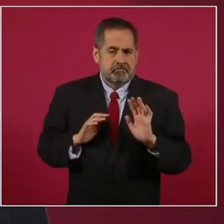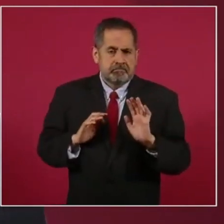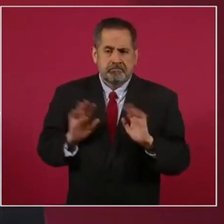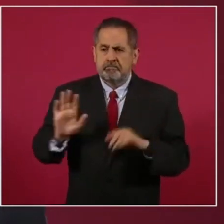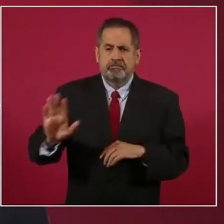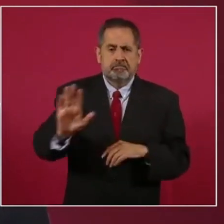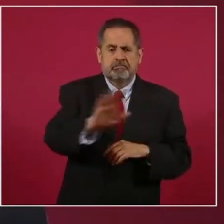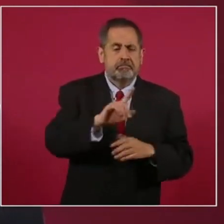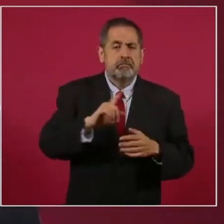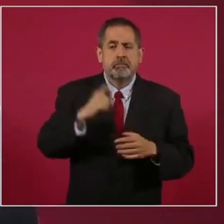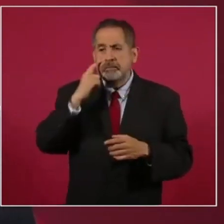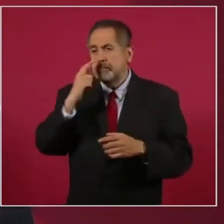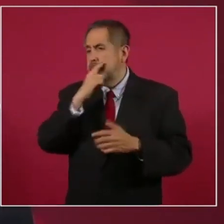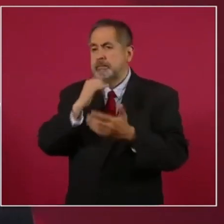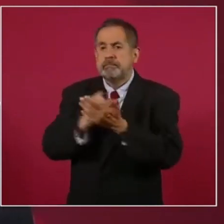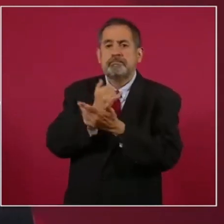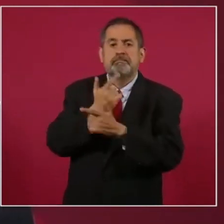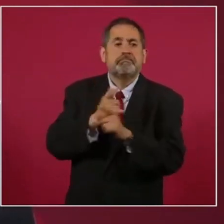en una democracia